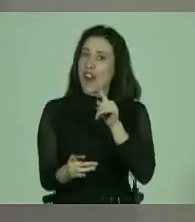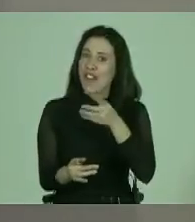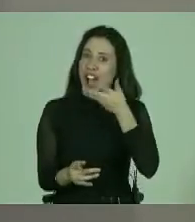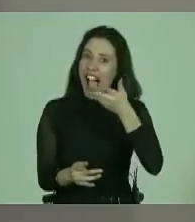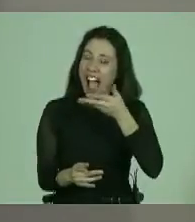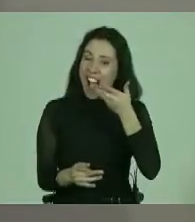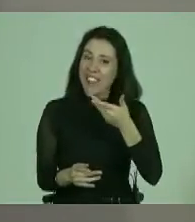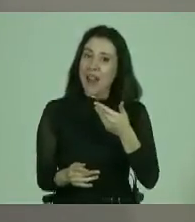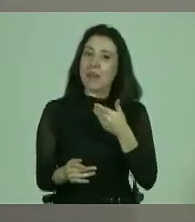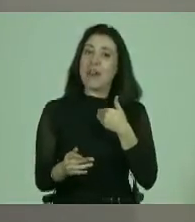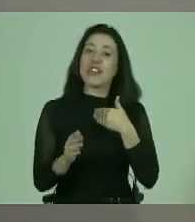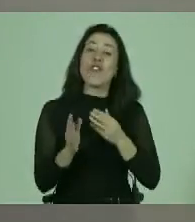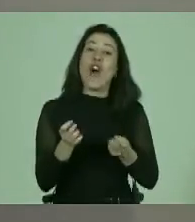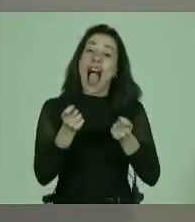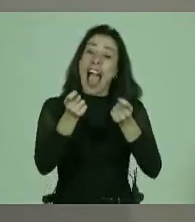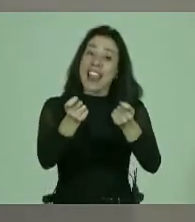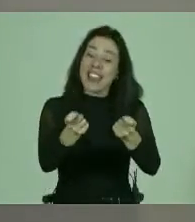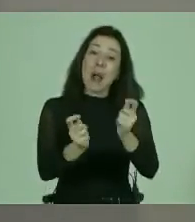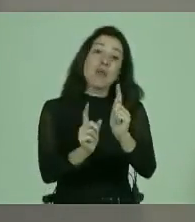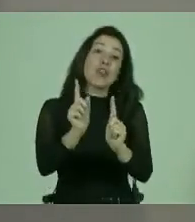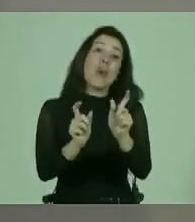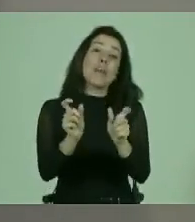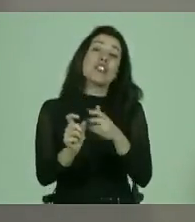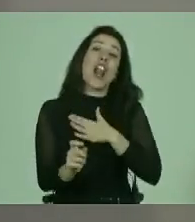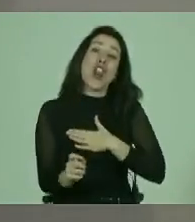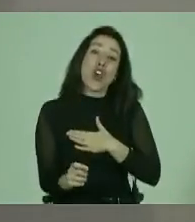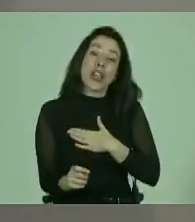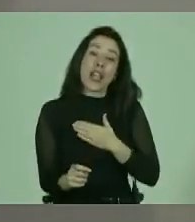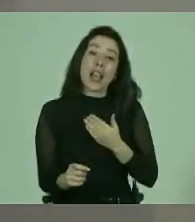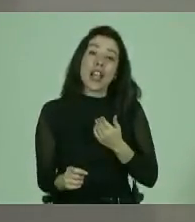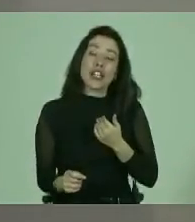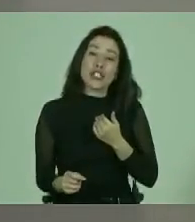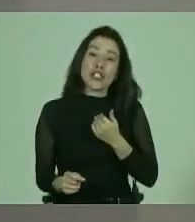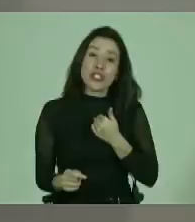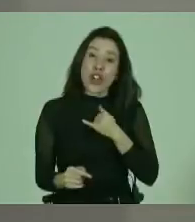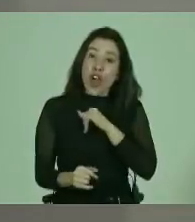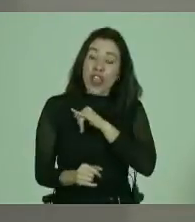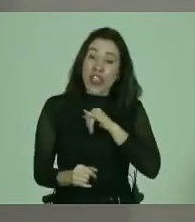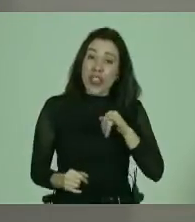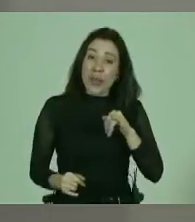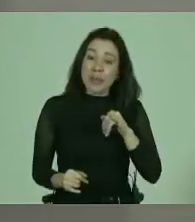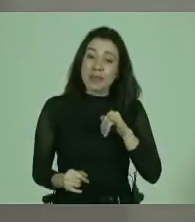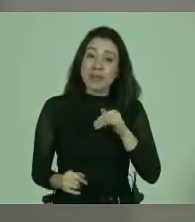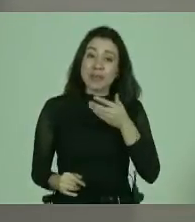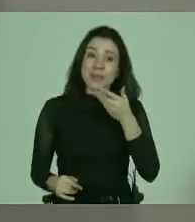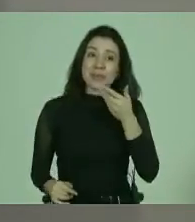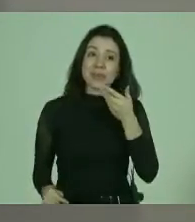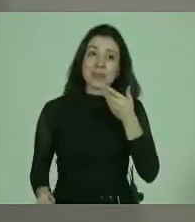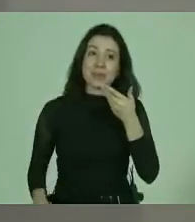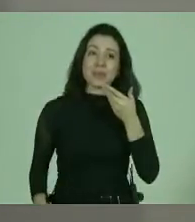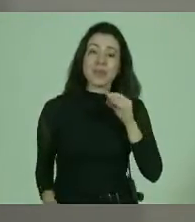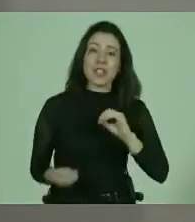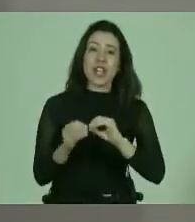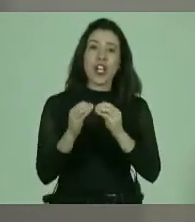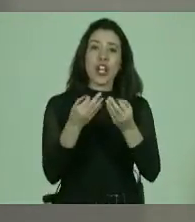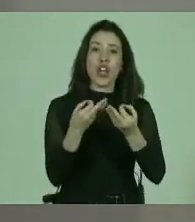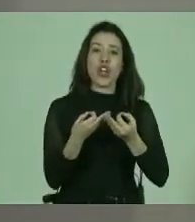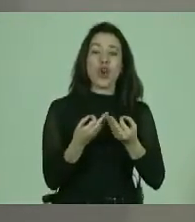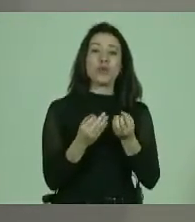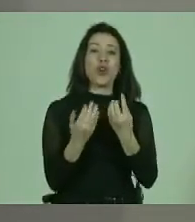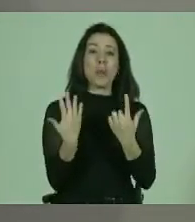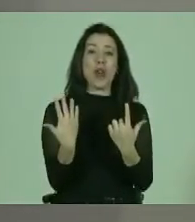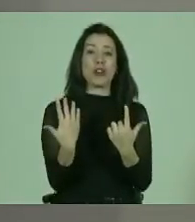aunque lo dejaré por si alguien lo quiere y sí que voy a ir en un momentito la conclusión número